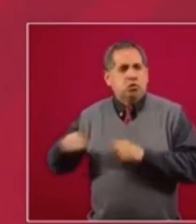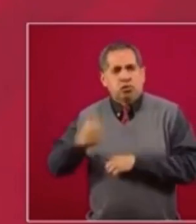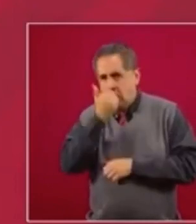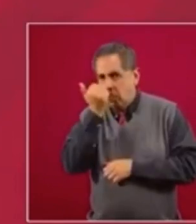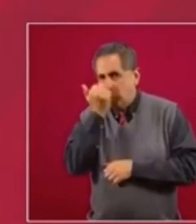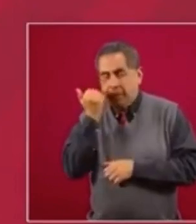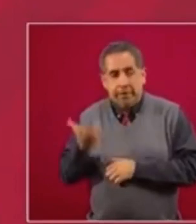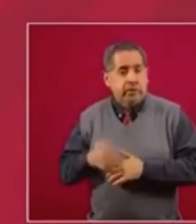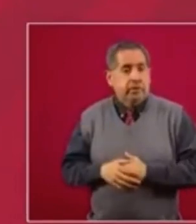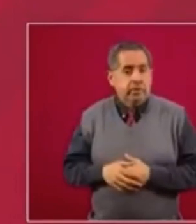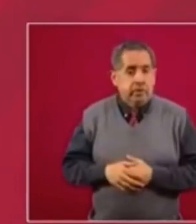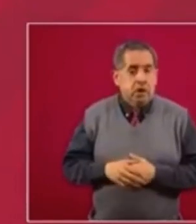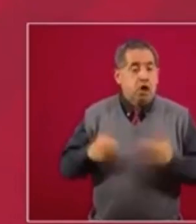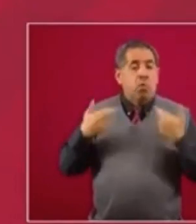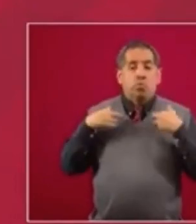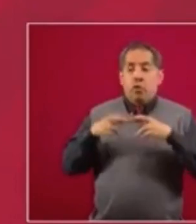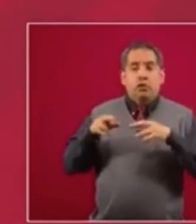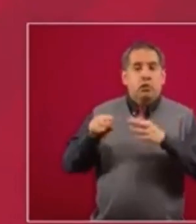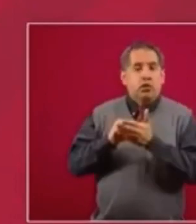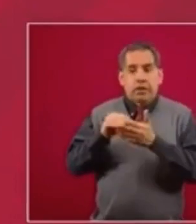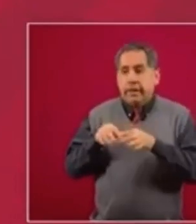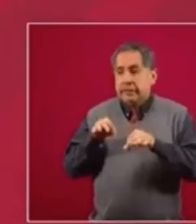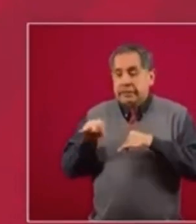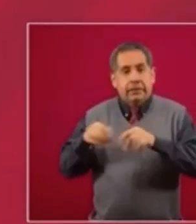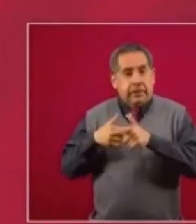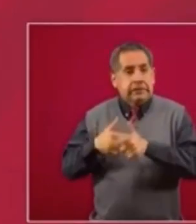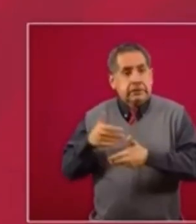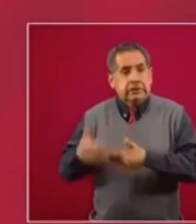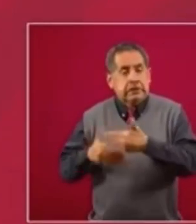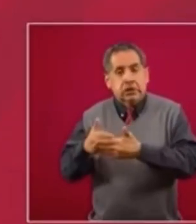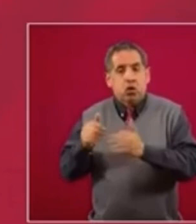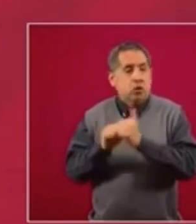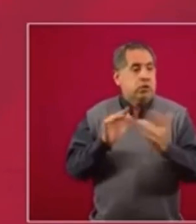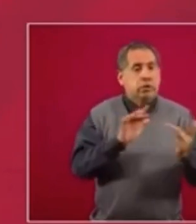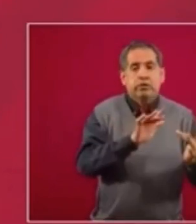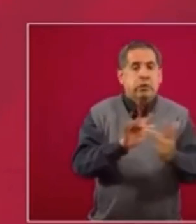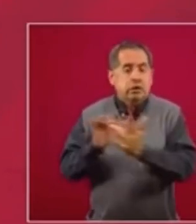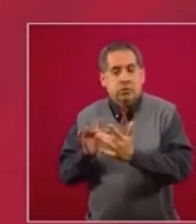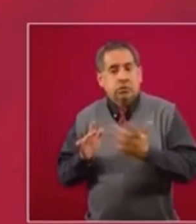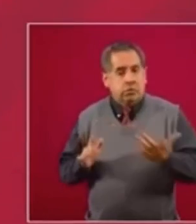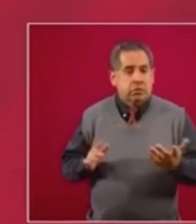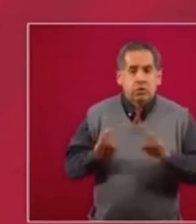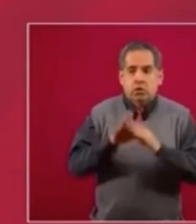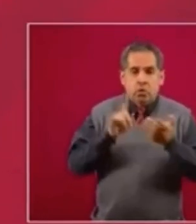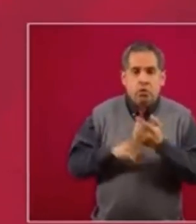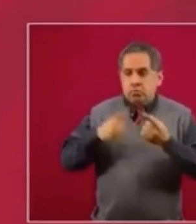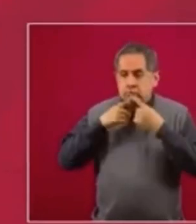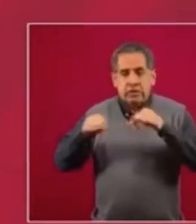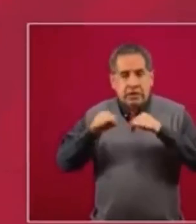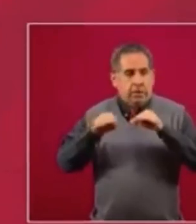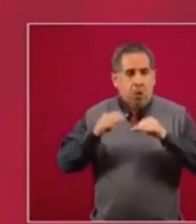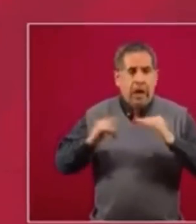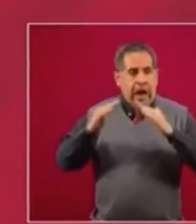alumnos. De tal manera el profesor no deja de trabajar, tiene que establecer contacto directo, pero tiene el soporte del trabajo en